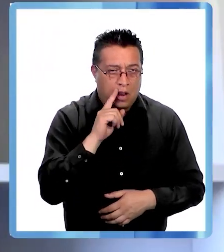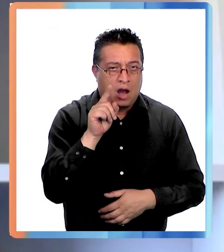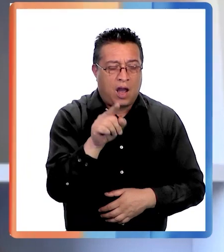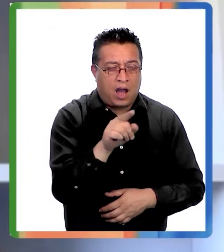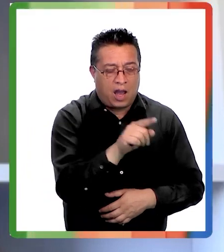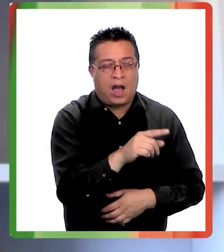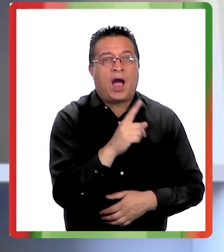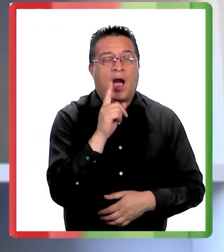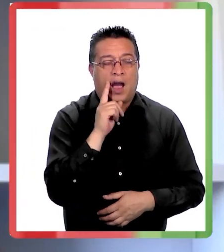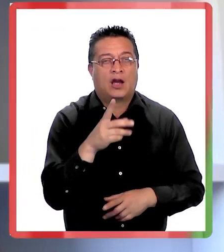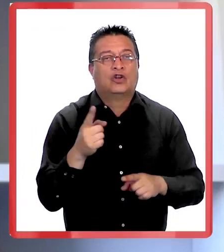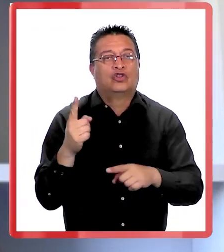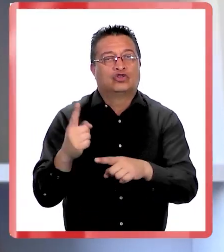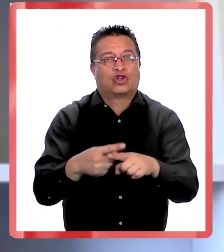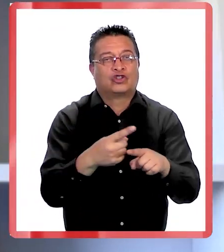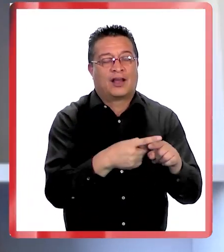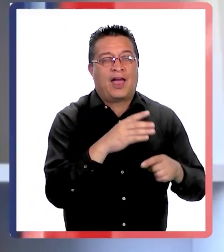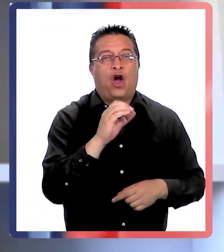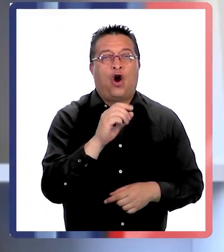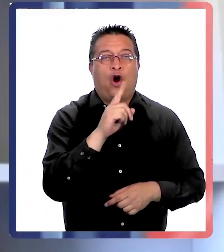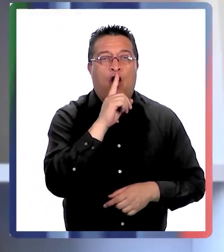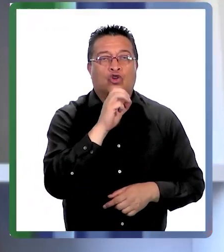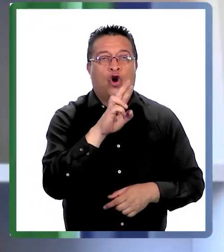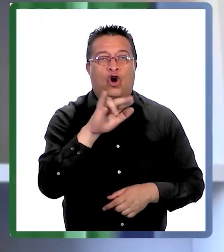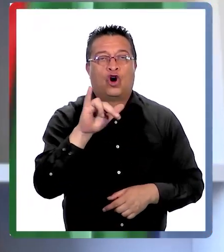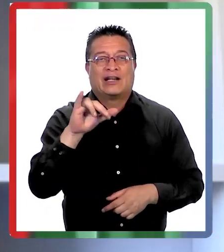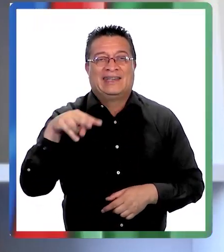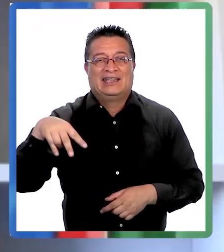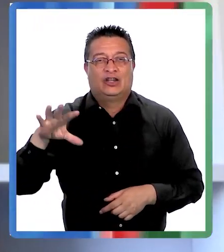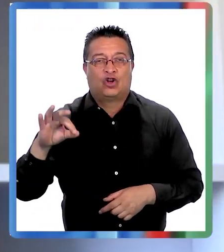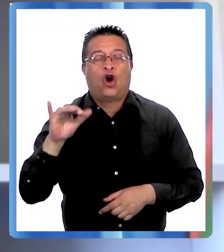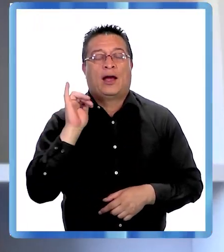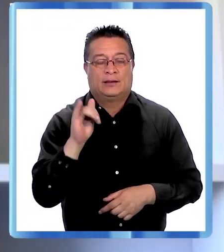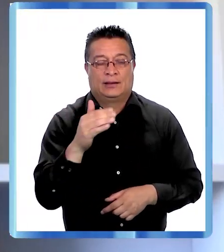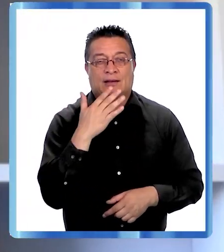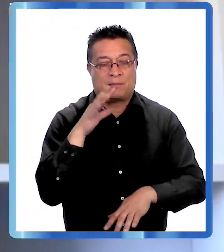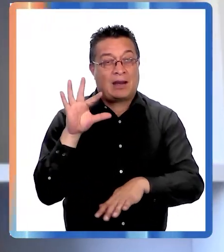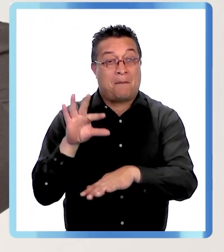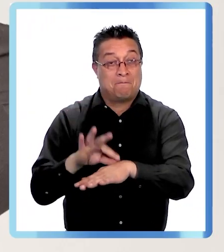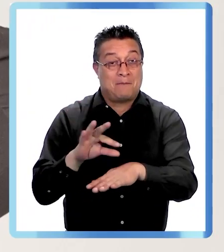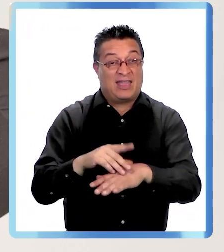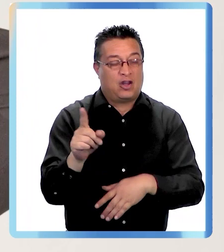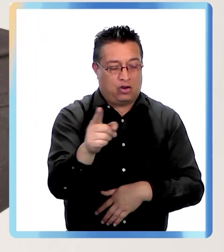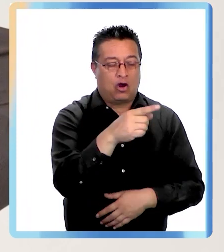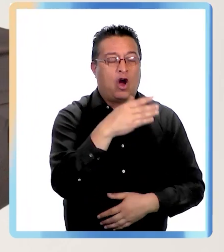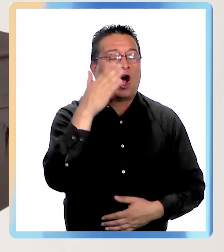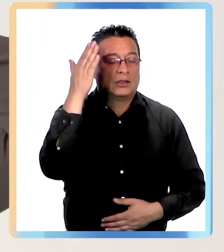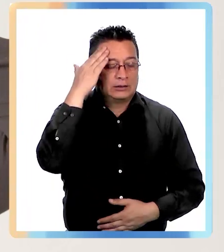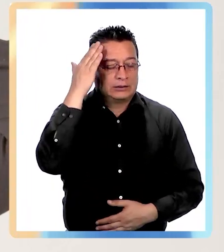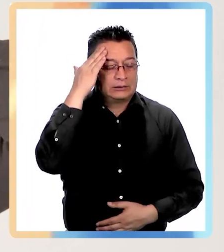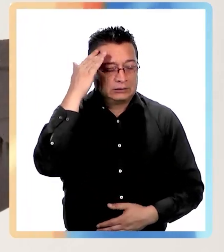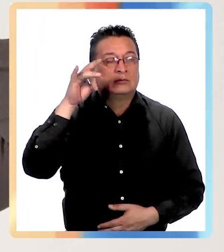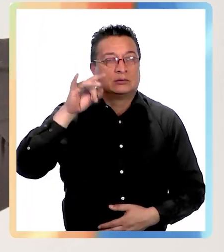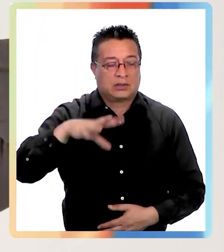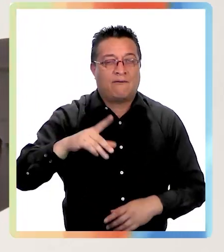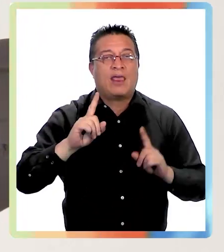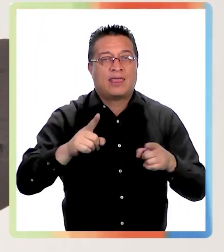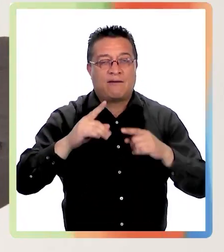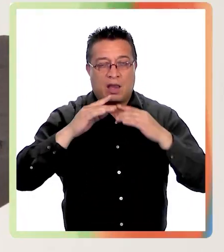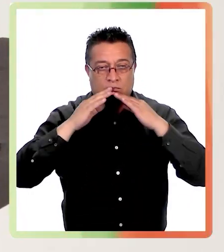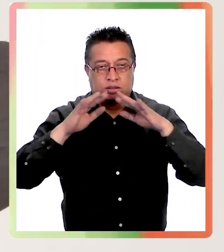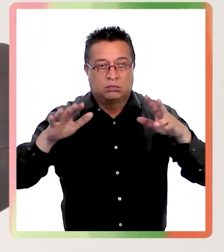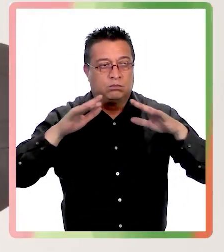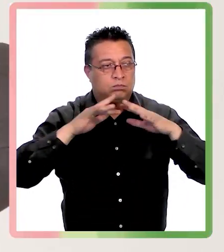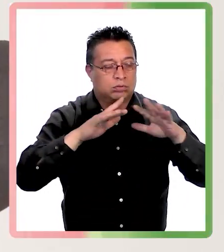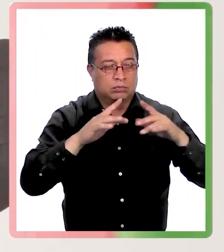tenemos como la Sociedad Otorrino en general y los médicos en particular, tenemos harta conciencia de que hay